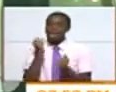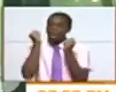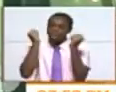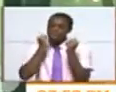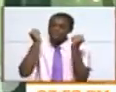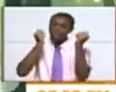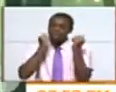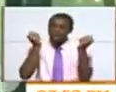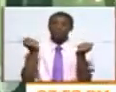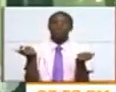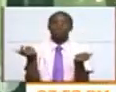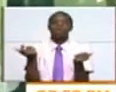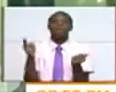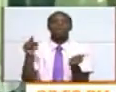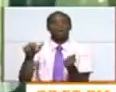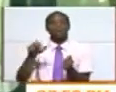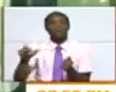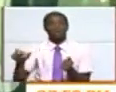manifestantes